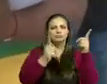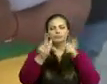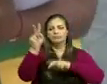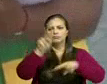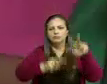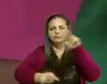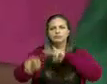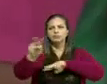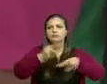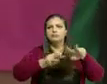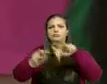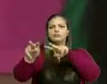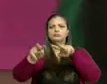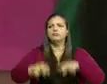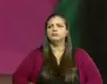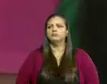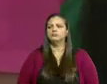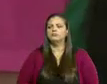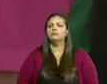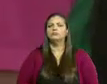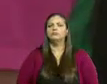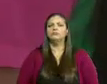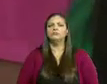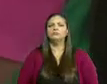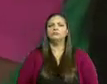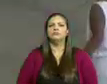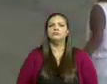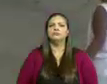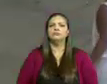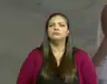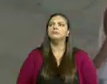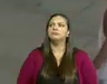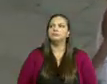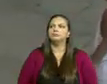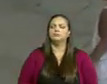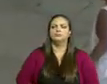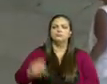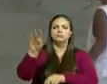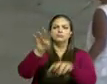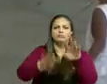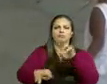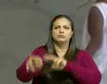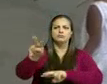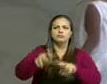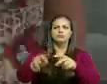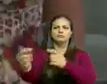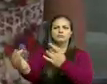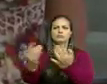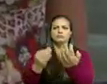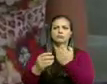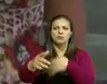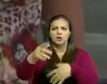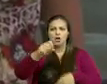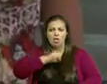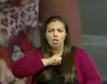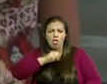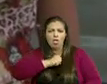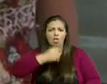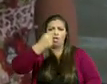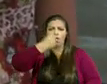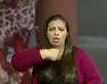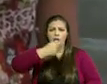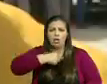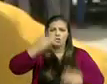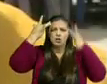visitantes que llegan del vecino país Perú. Asimismo, se observan si presentan síntomas como fiebre, tos, dolor de cabeza o